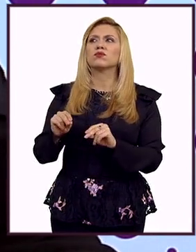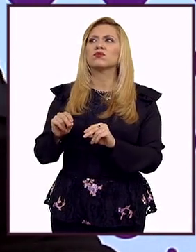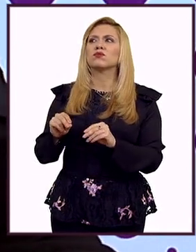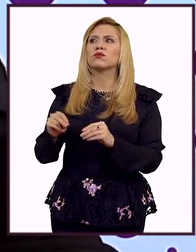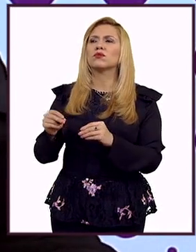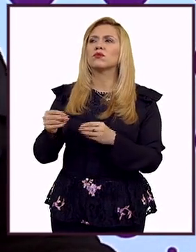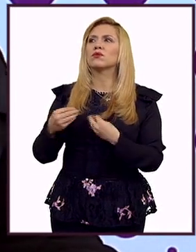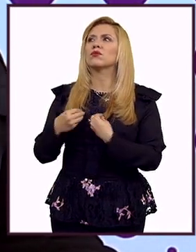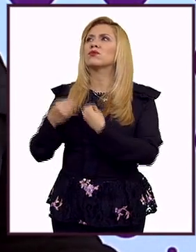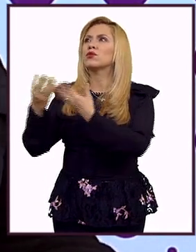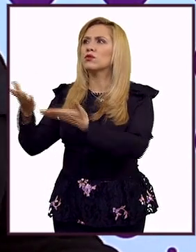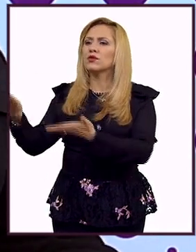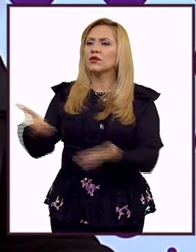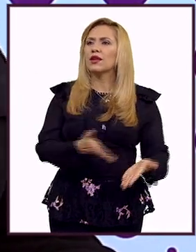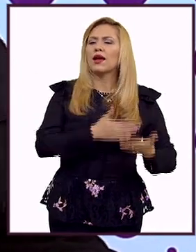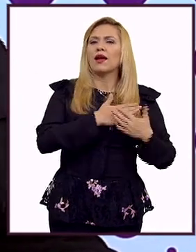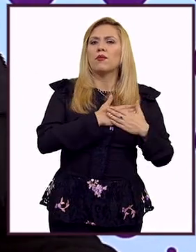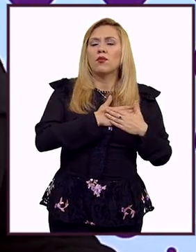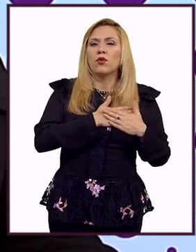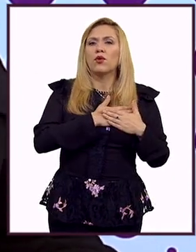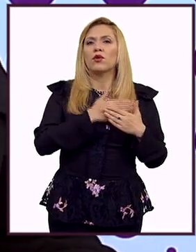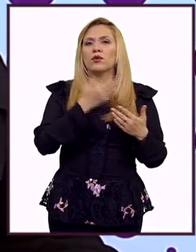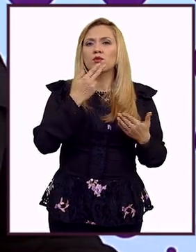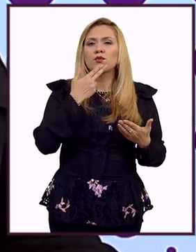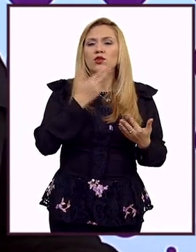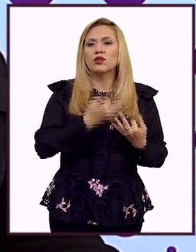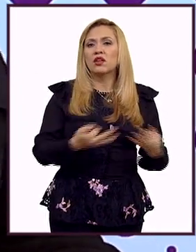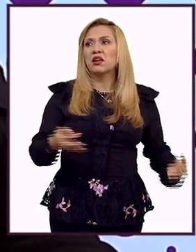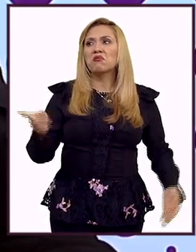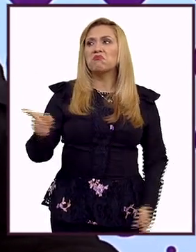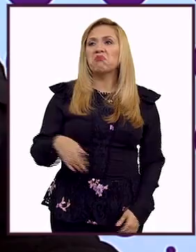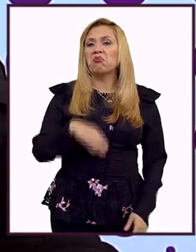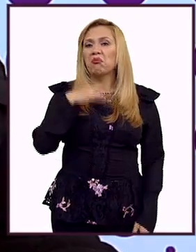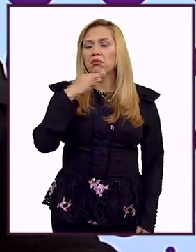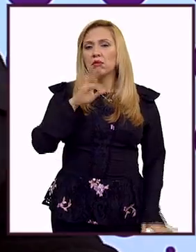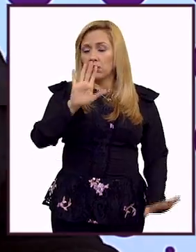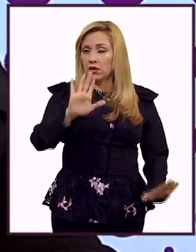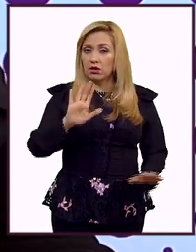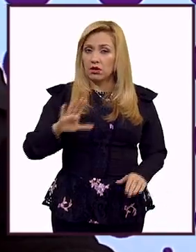amor al campo. Y yo siempre digo, no, a ver, hubo una política a nivel mundial